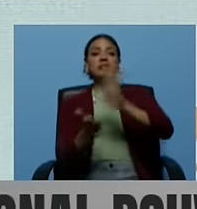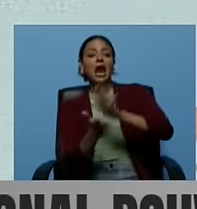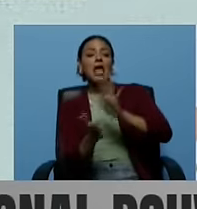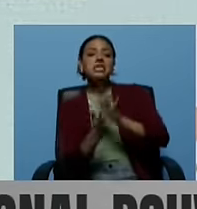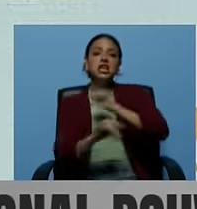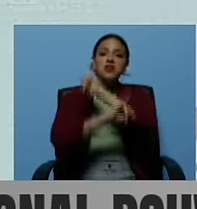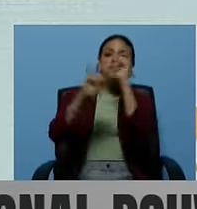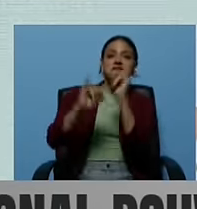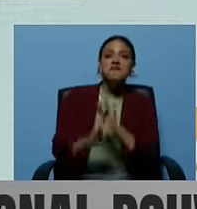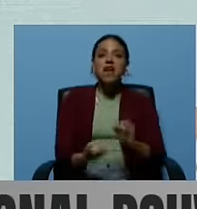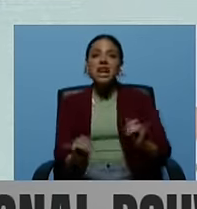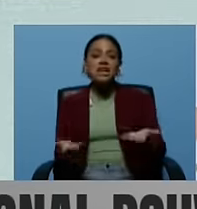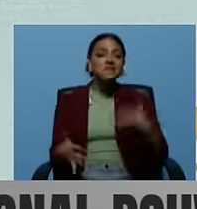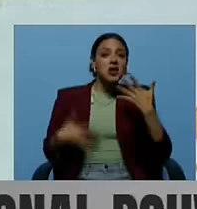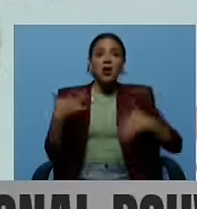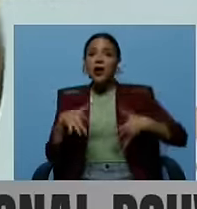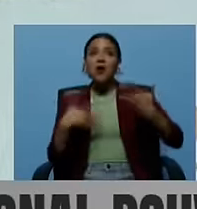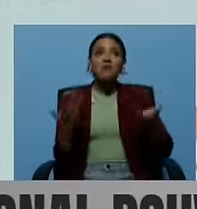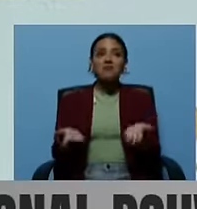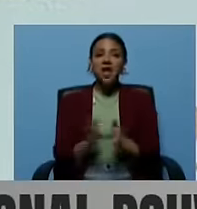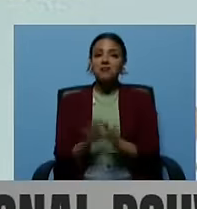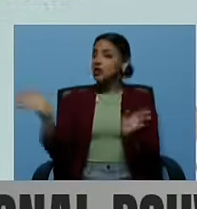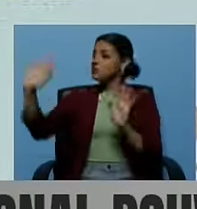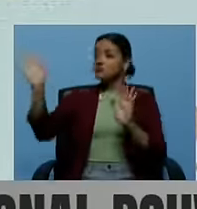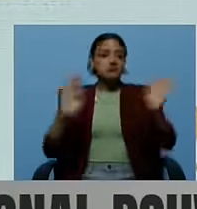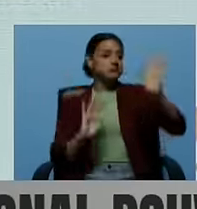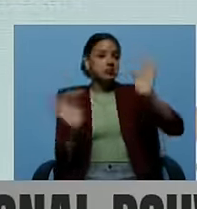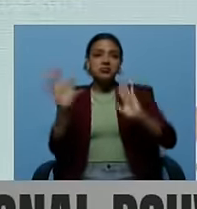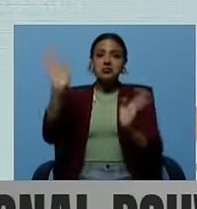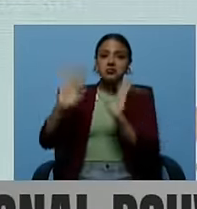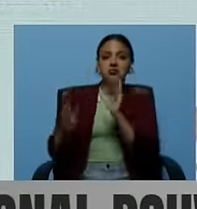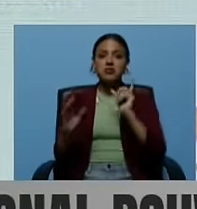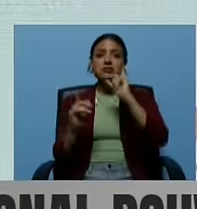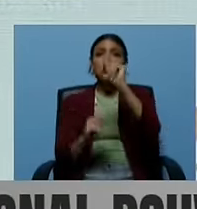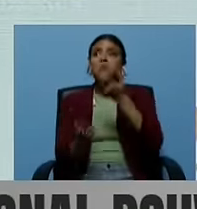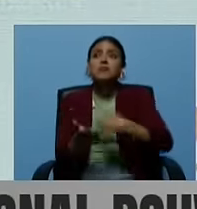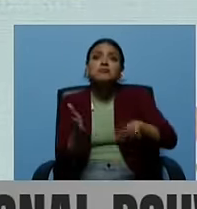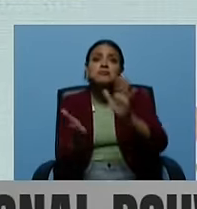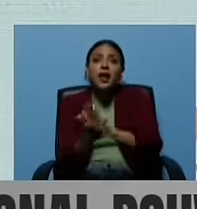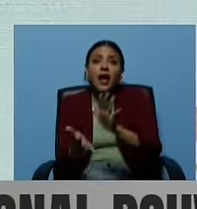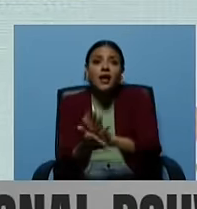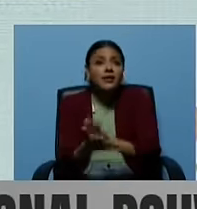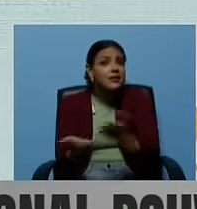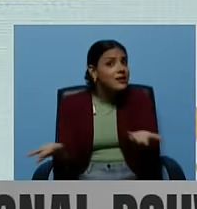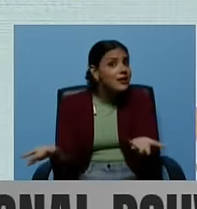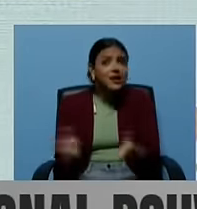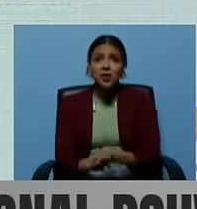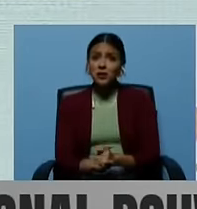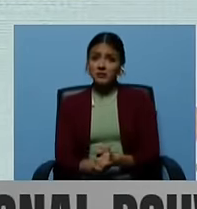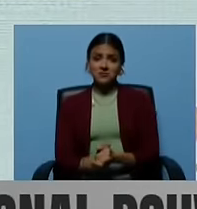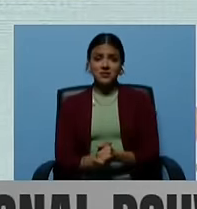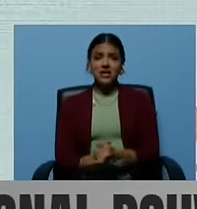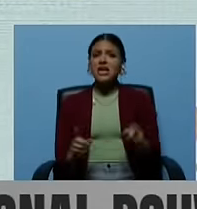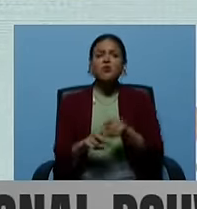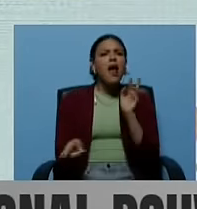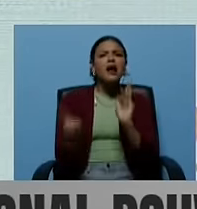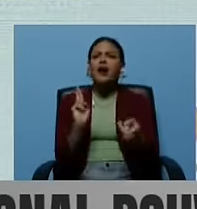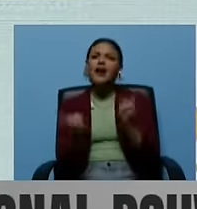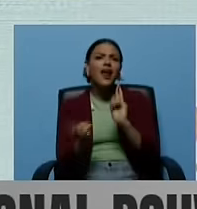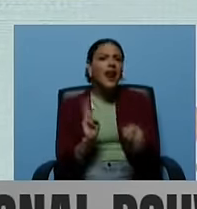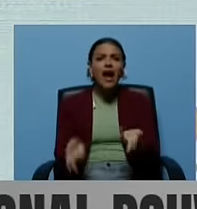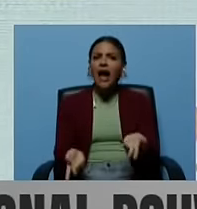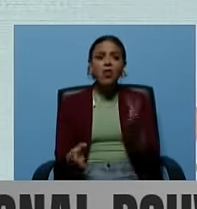iba feliz, se despidió, chao. Tranquilo, muy relajado iba.